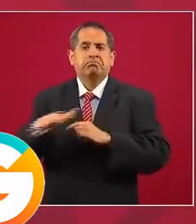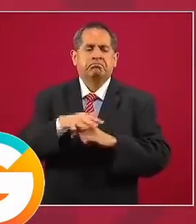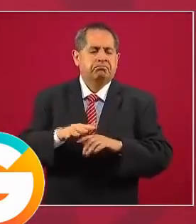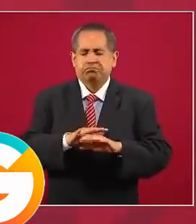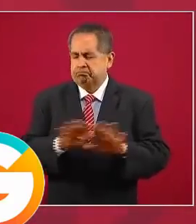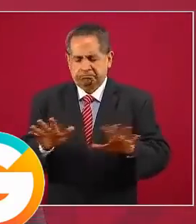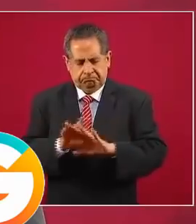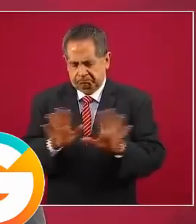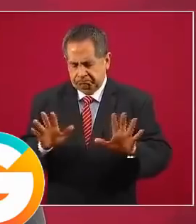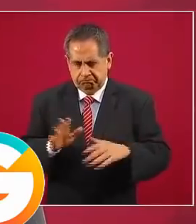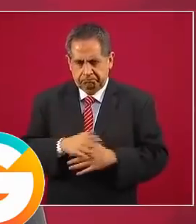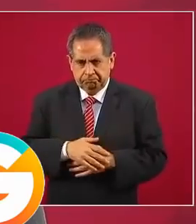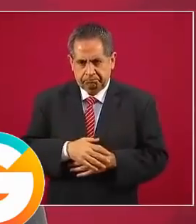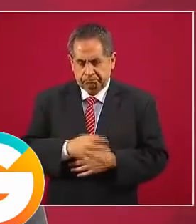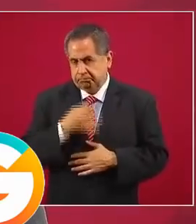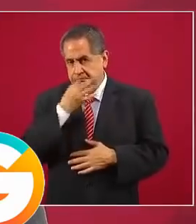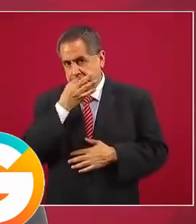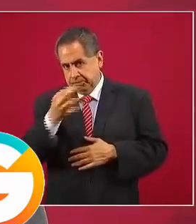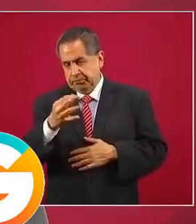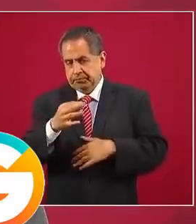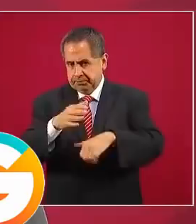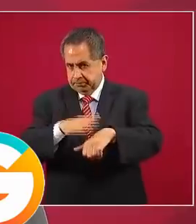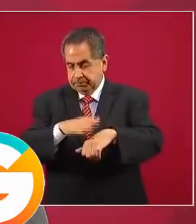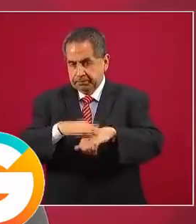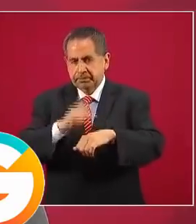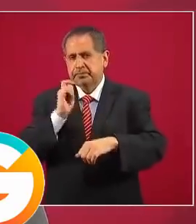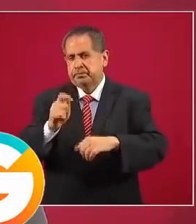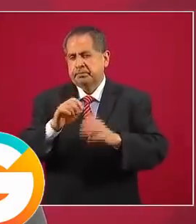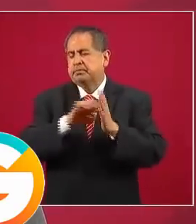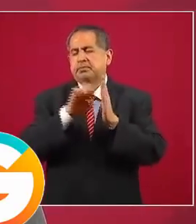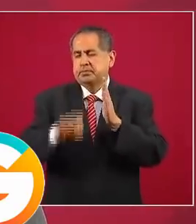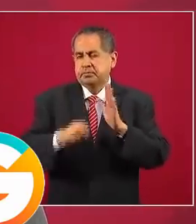Les doy un dato que